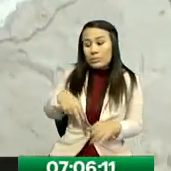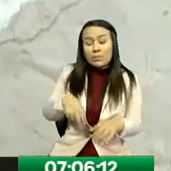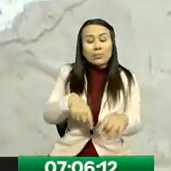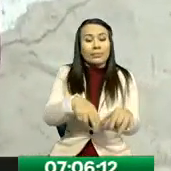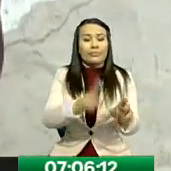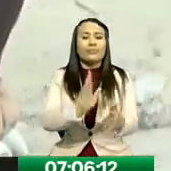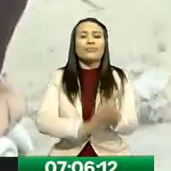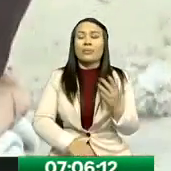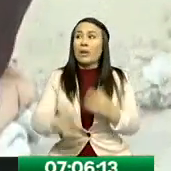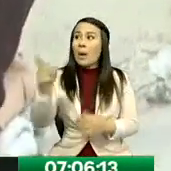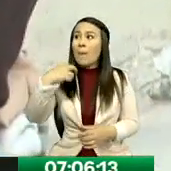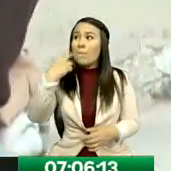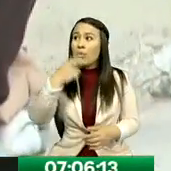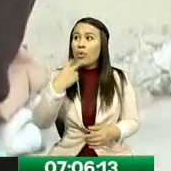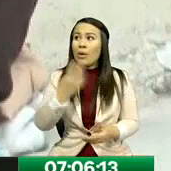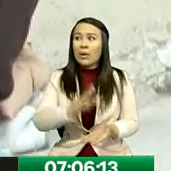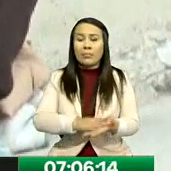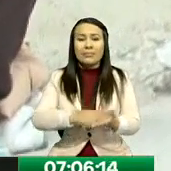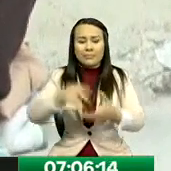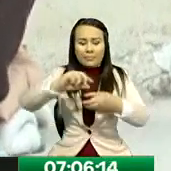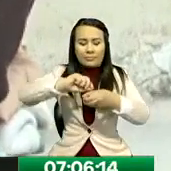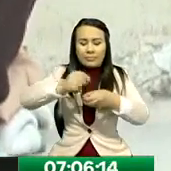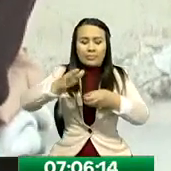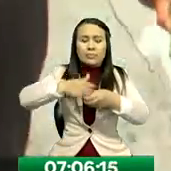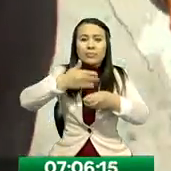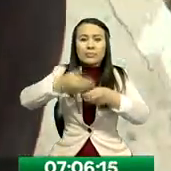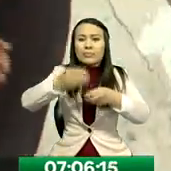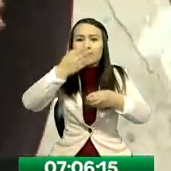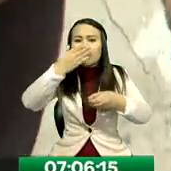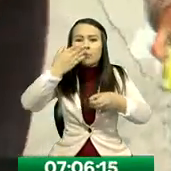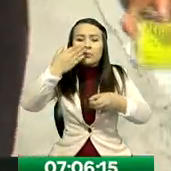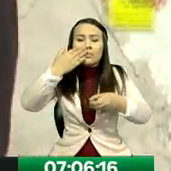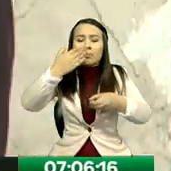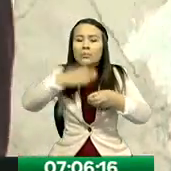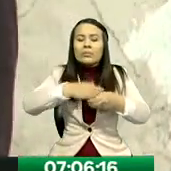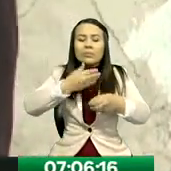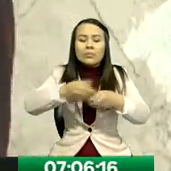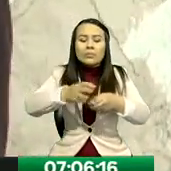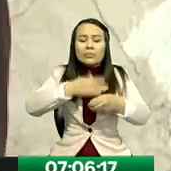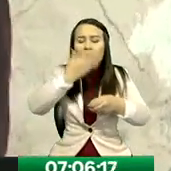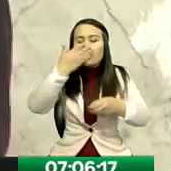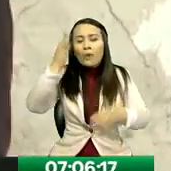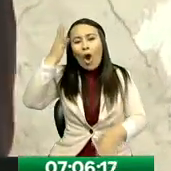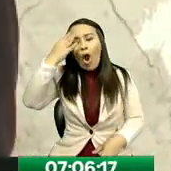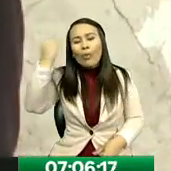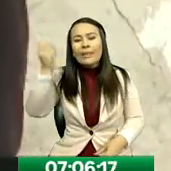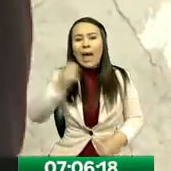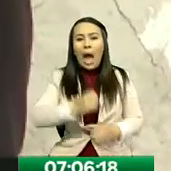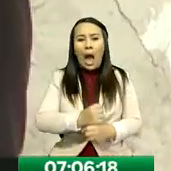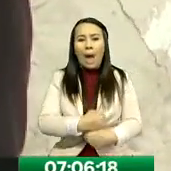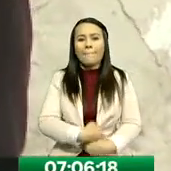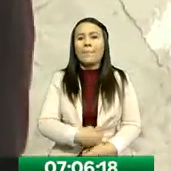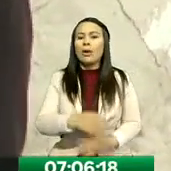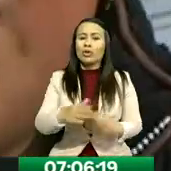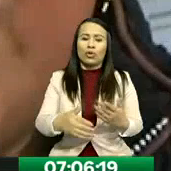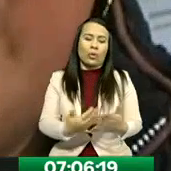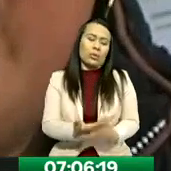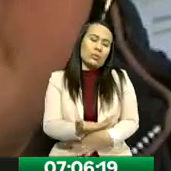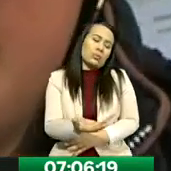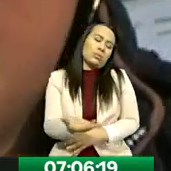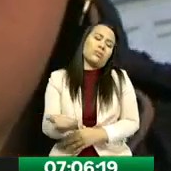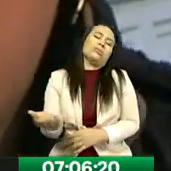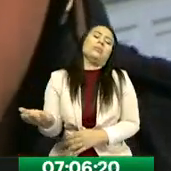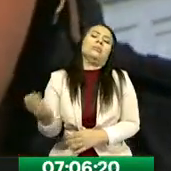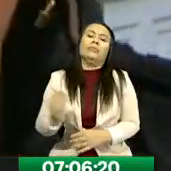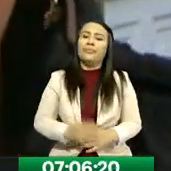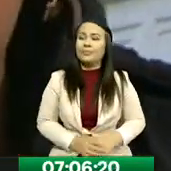que sí evidencian es que el cemento de contacto es un principal aliado. Quizá con él olvide el hambre, el frío y la total indiferencia. Empezó a